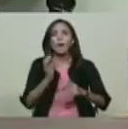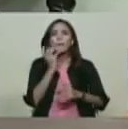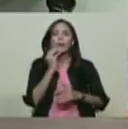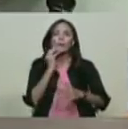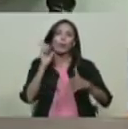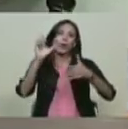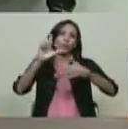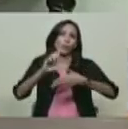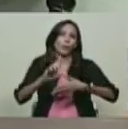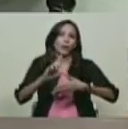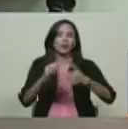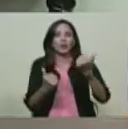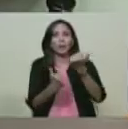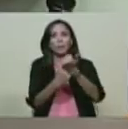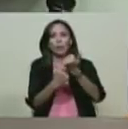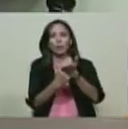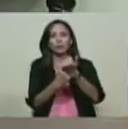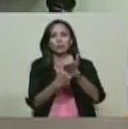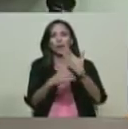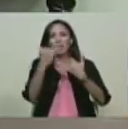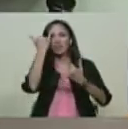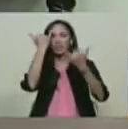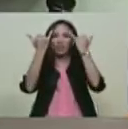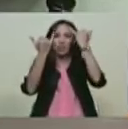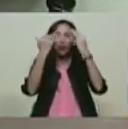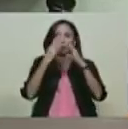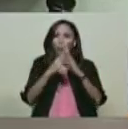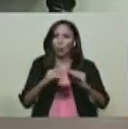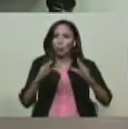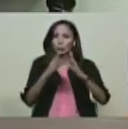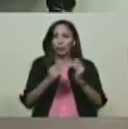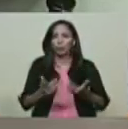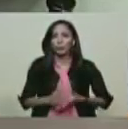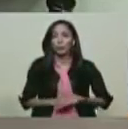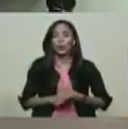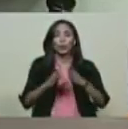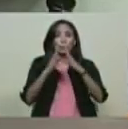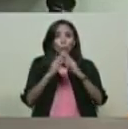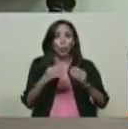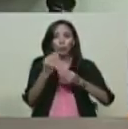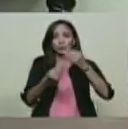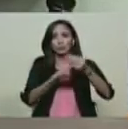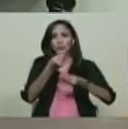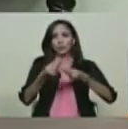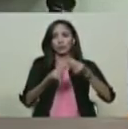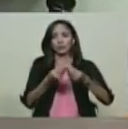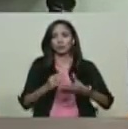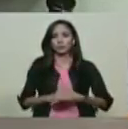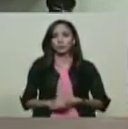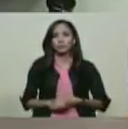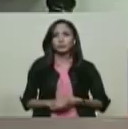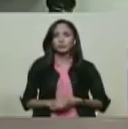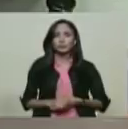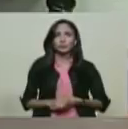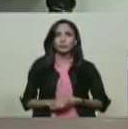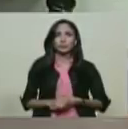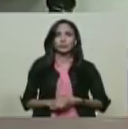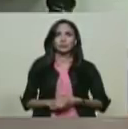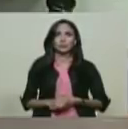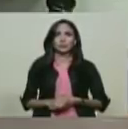latinoamericanizar todos los conceptos, los términos, que todos están creados desde el punto de vista